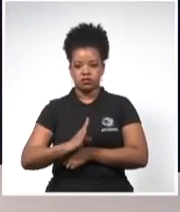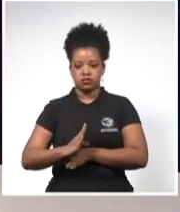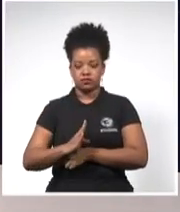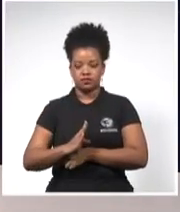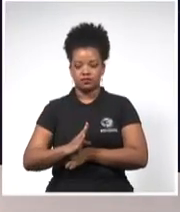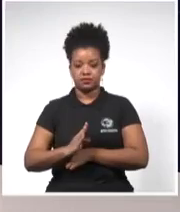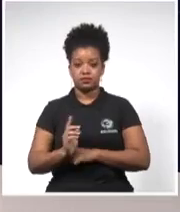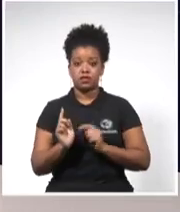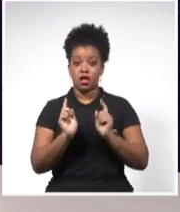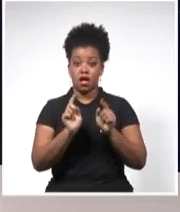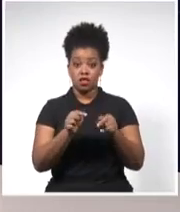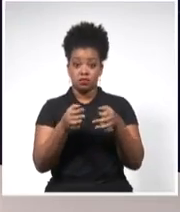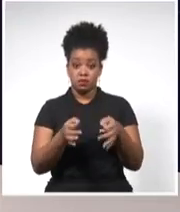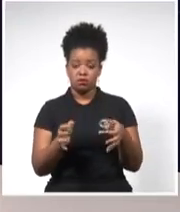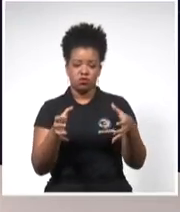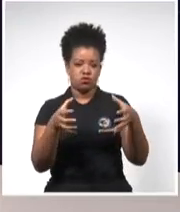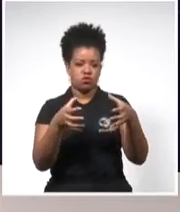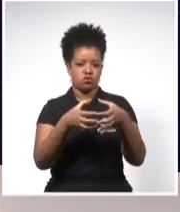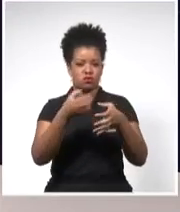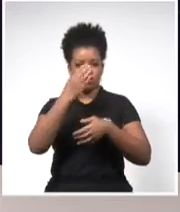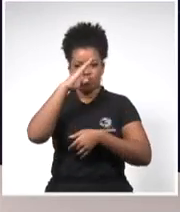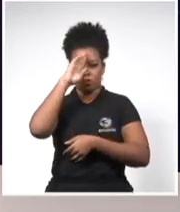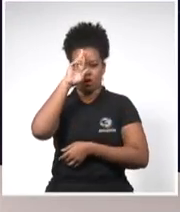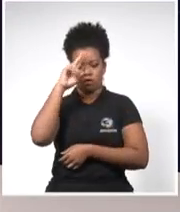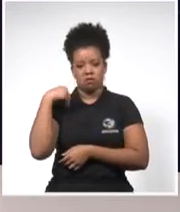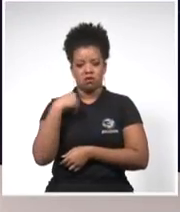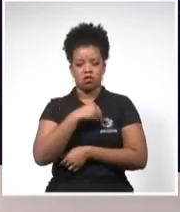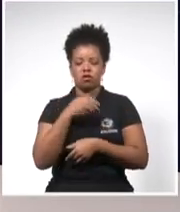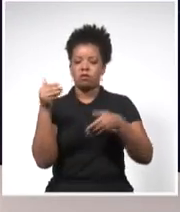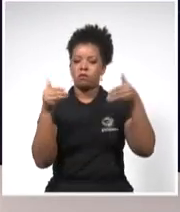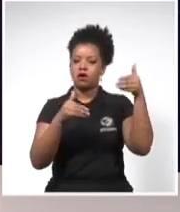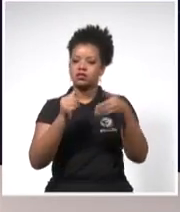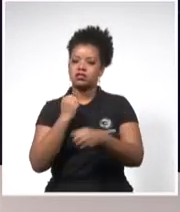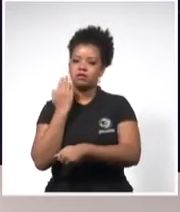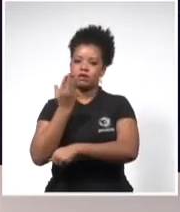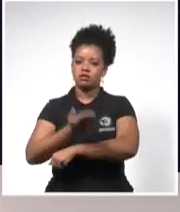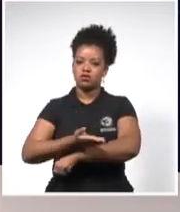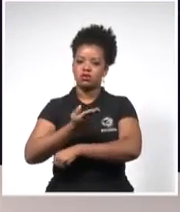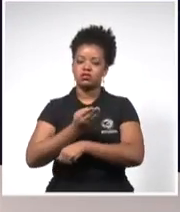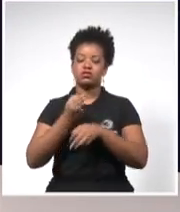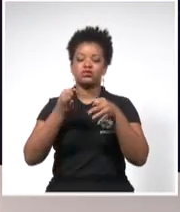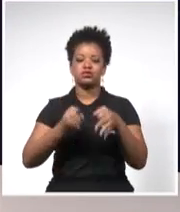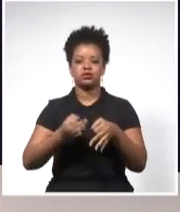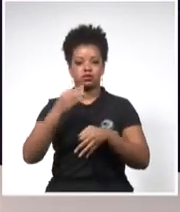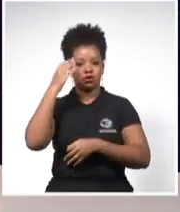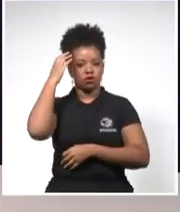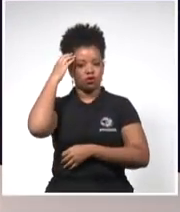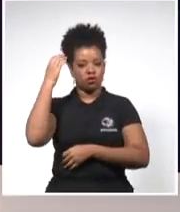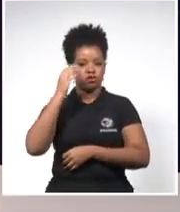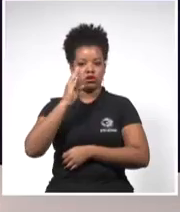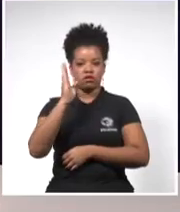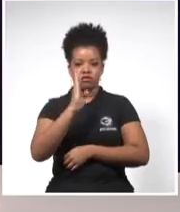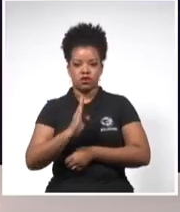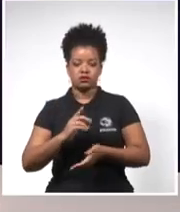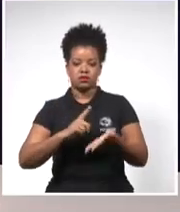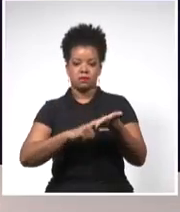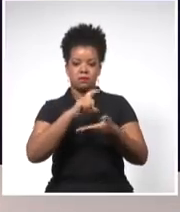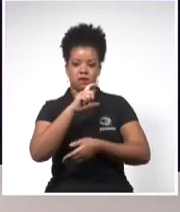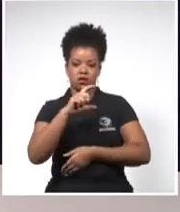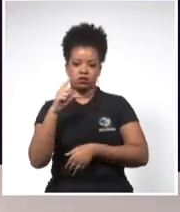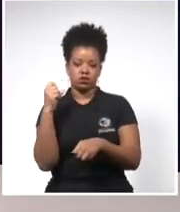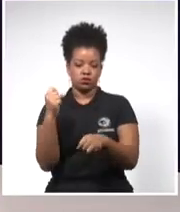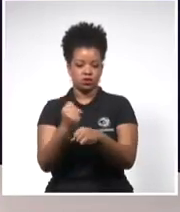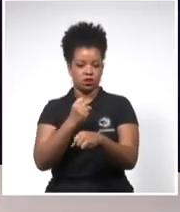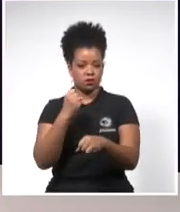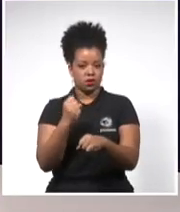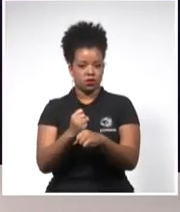profesionales cubanos tuvieron la oportunidad de participar a solicitud expresa del gobierno popular del Partido de los Trabajadores y que ha